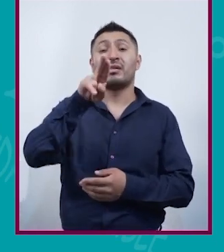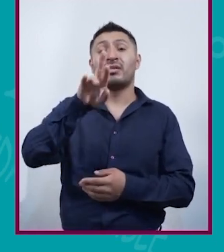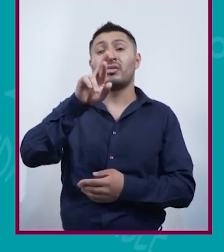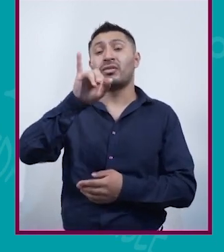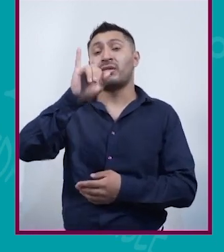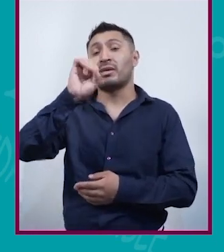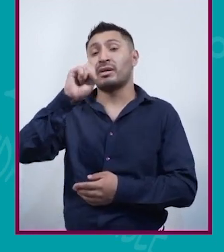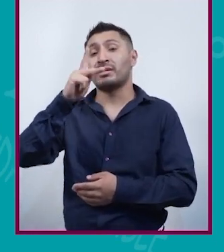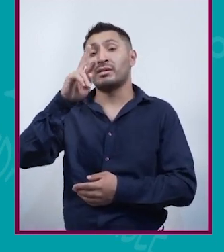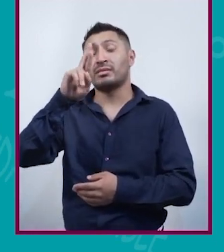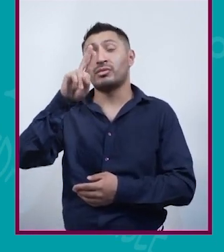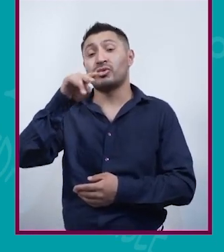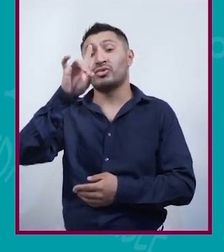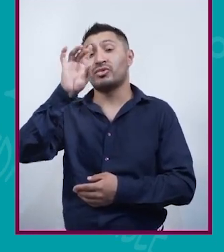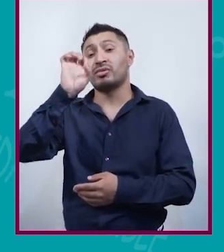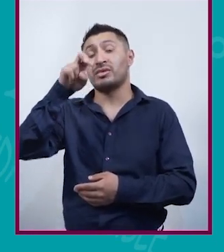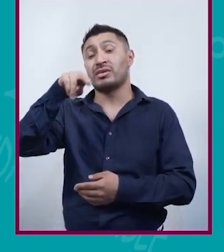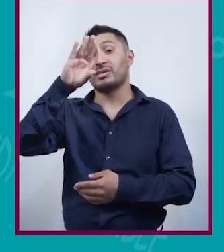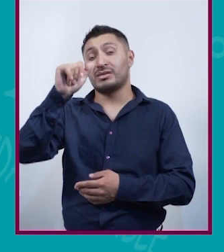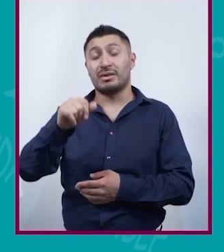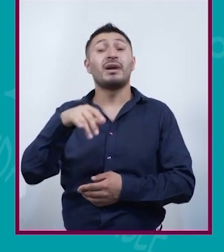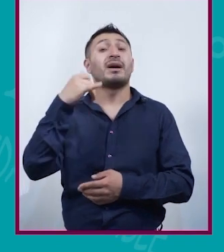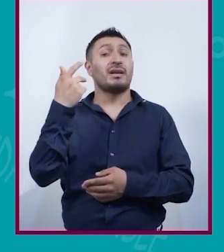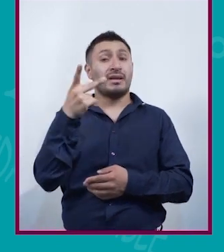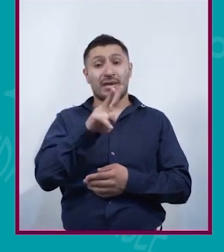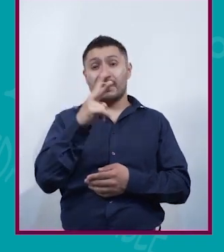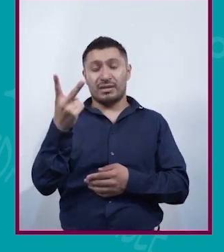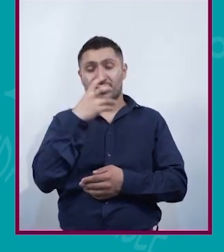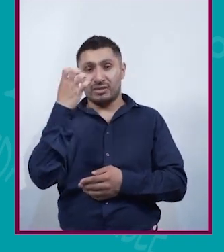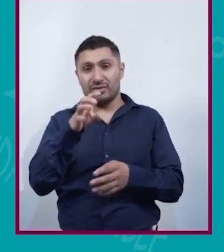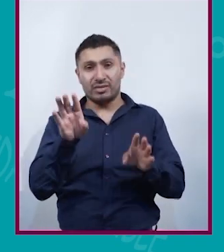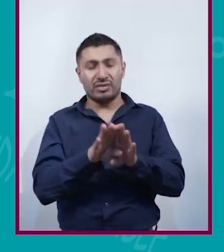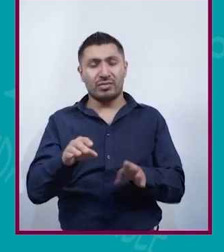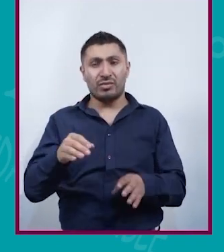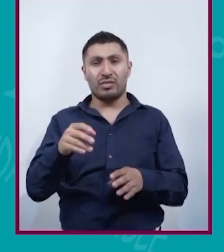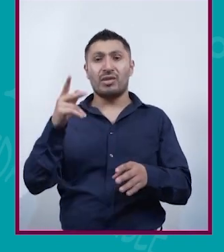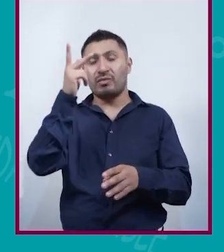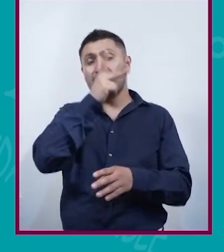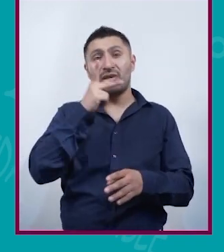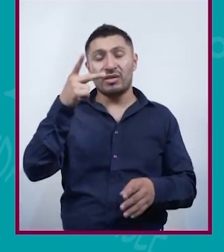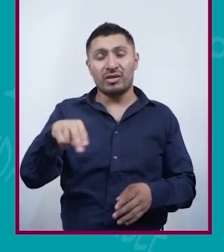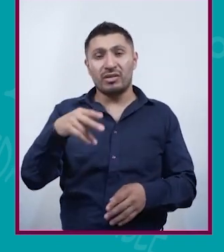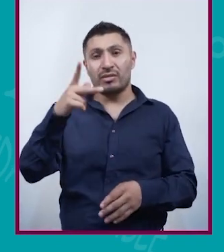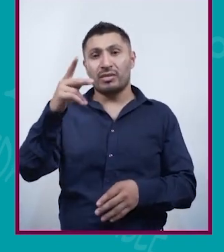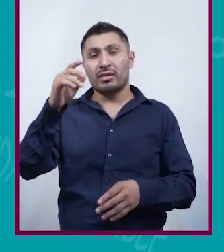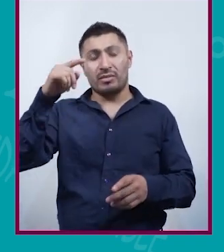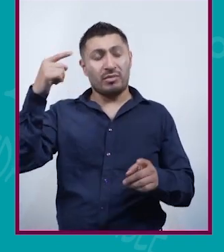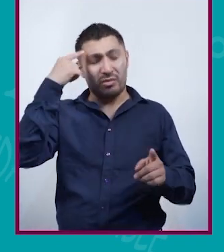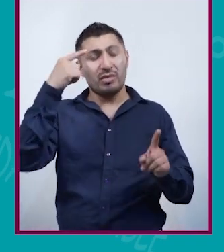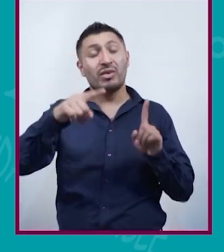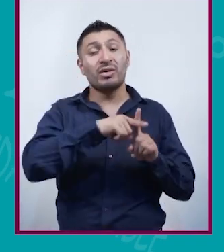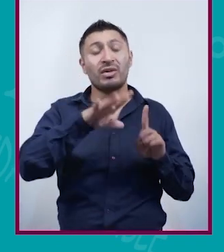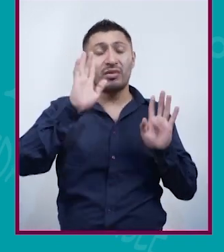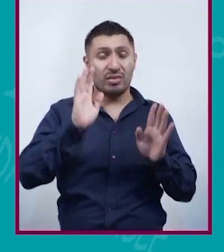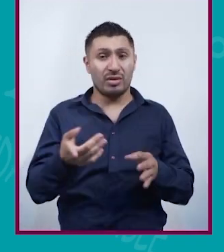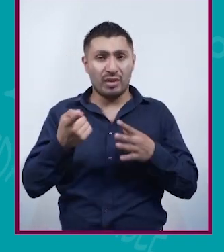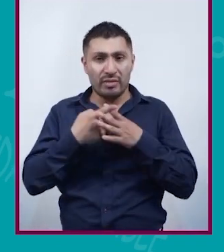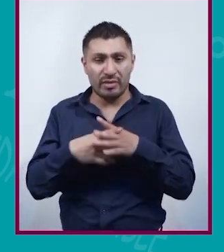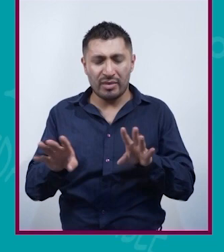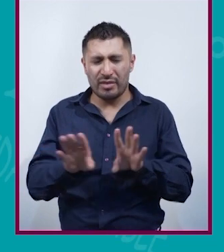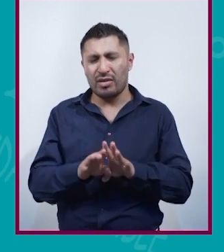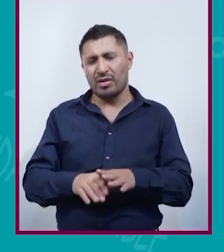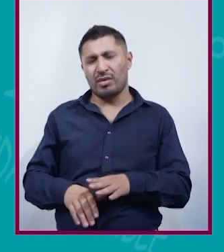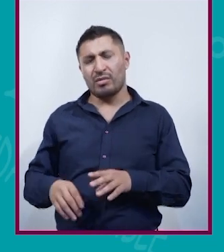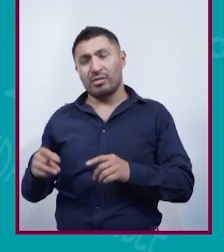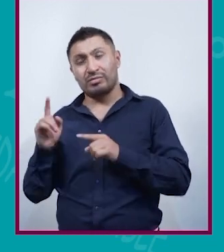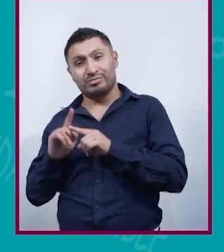Escuela Nacional de Jurisprudencia. Las dos marcadas, dominadas por esa pedagogía que se llamó el positivismo, que ya